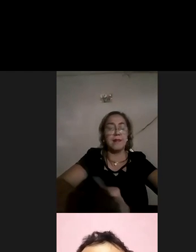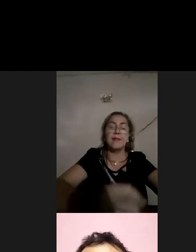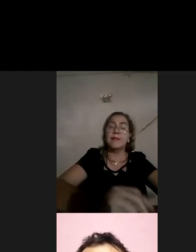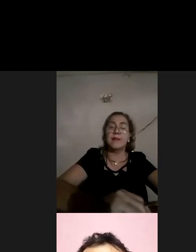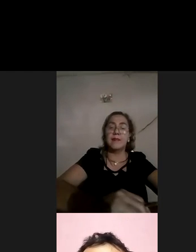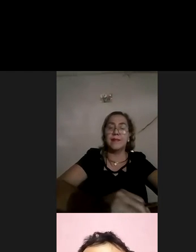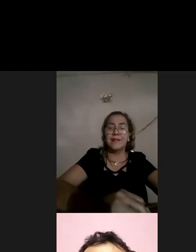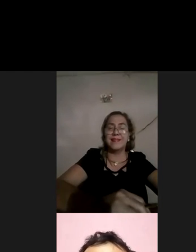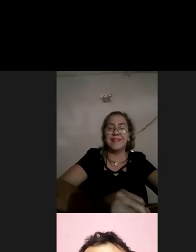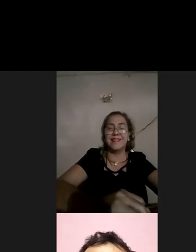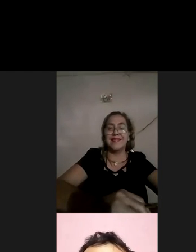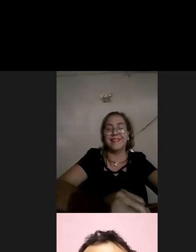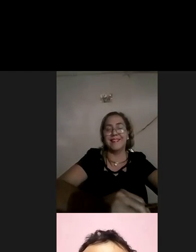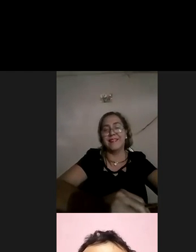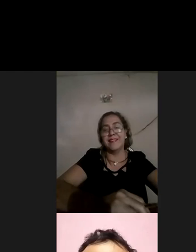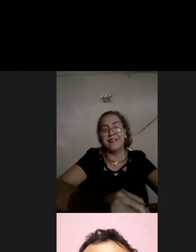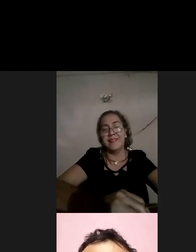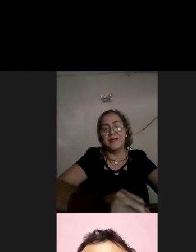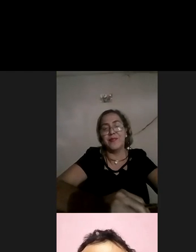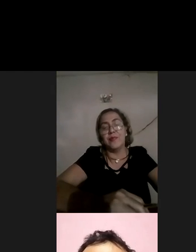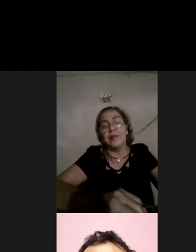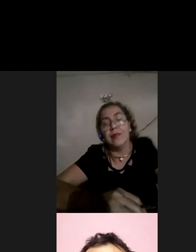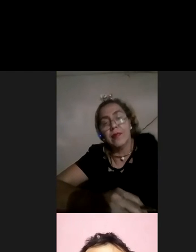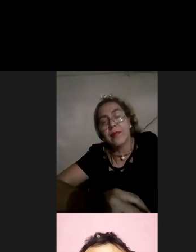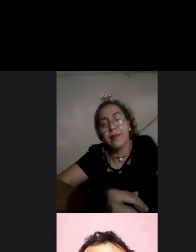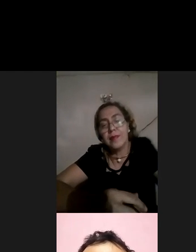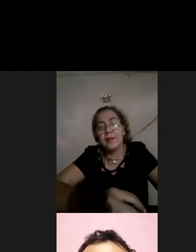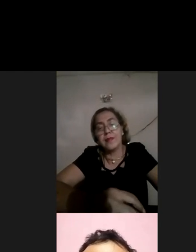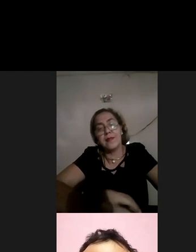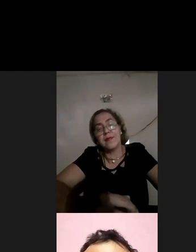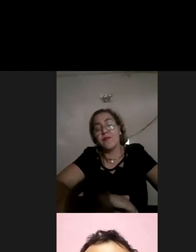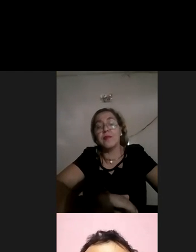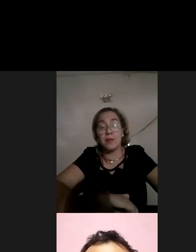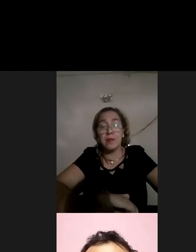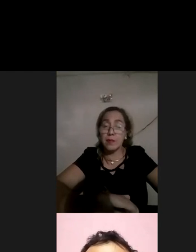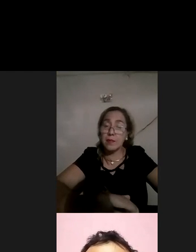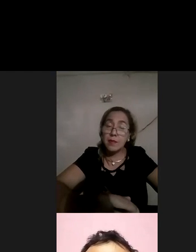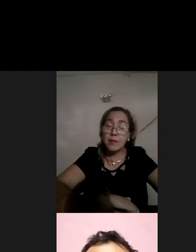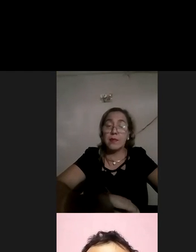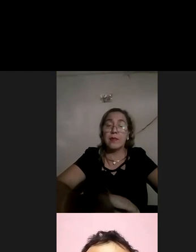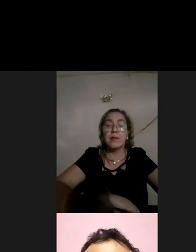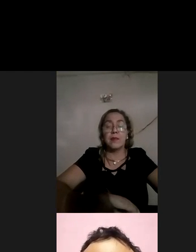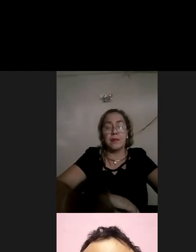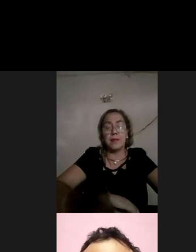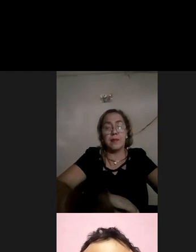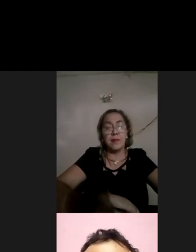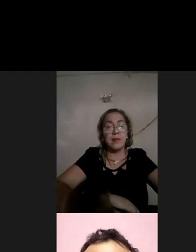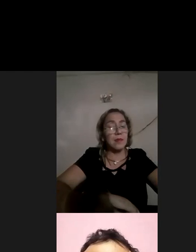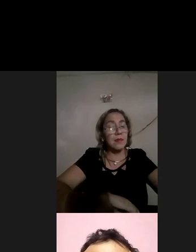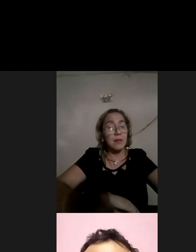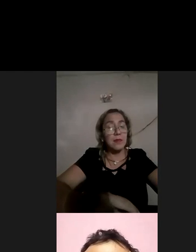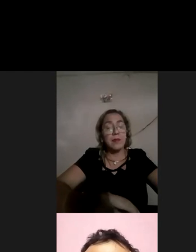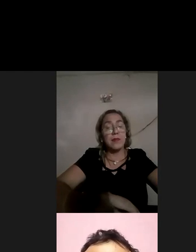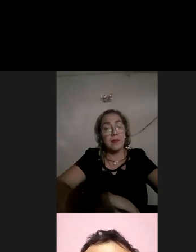Yeah. Okay, I'm happy to hear that. So congratulations, that's your last class. I hope that you have completed